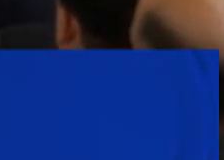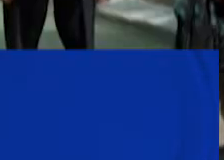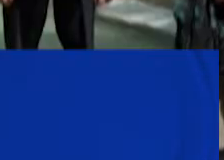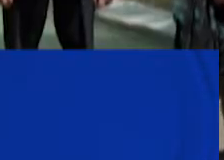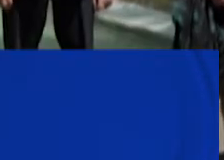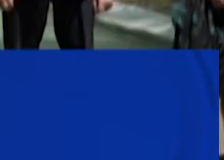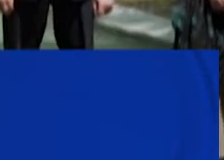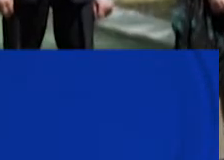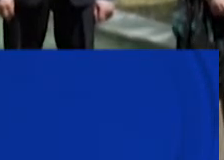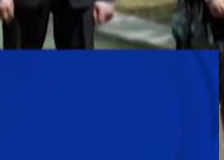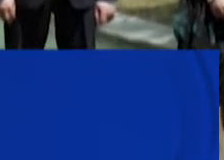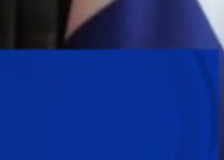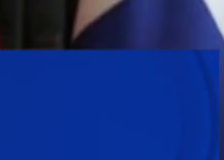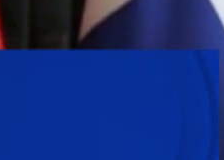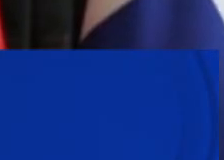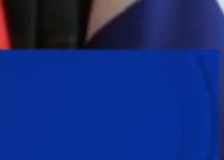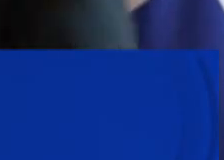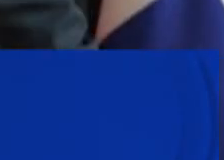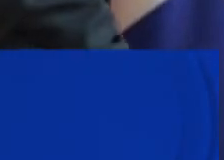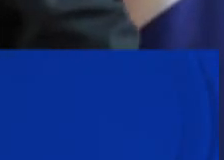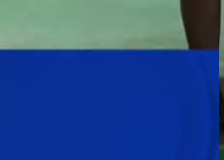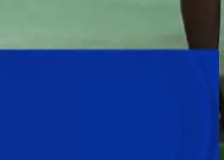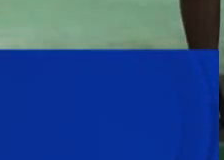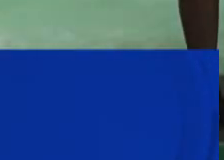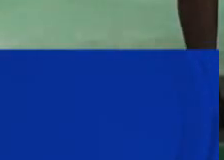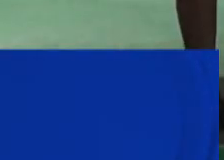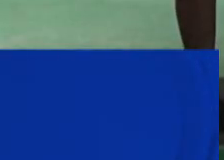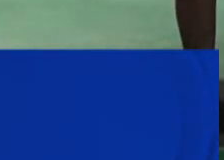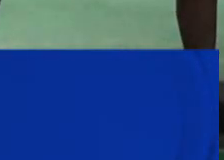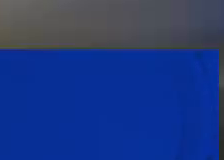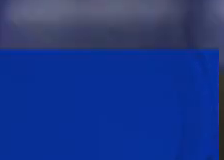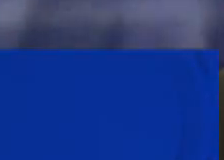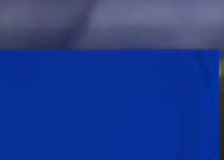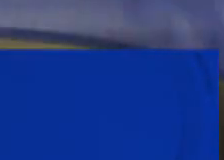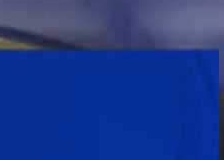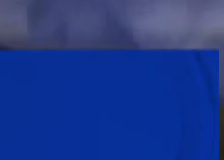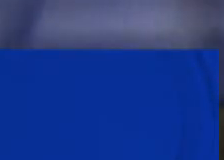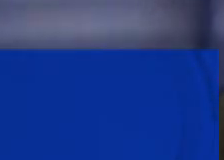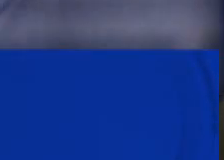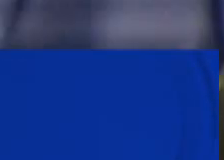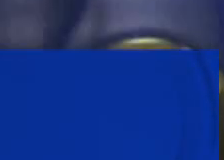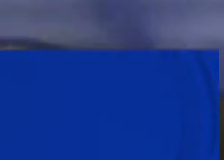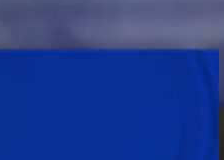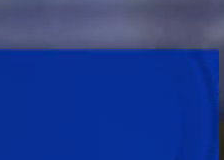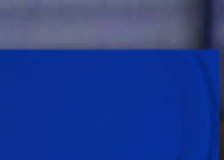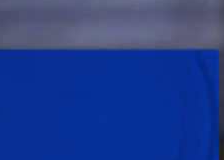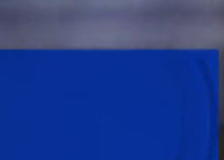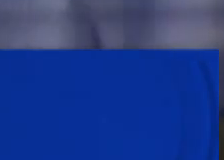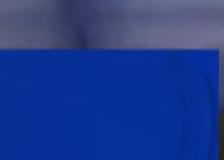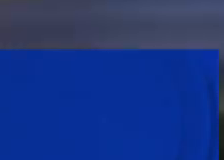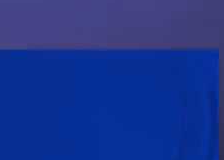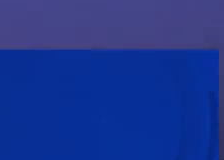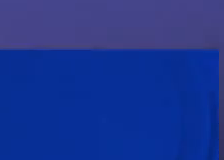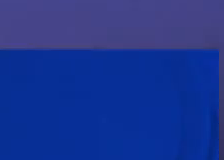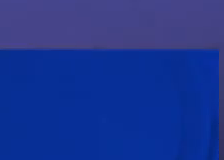Tras décadas de negociaciones infructuosas, idas y venidas, el esperado acuerdo entre el Mercosur y la Unión Europea parece más cerca que nunca de volverse